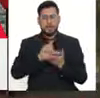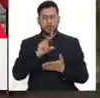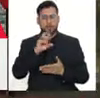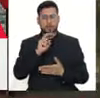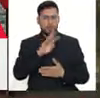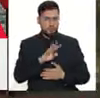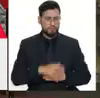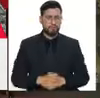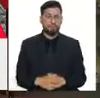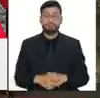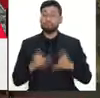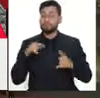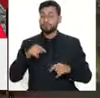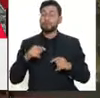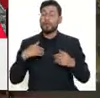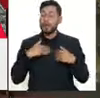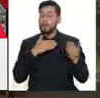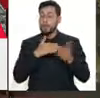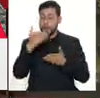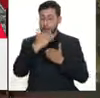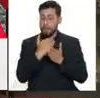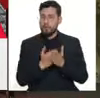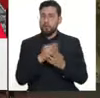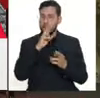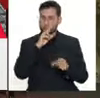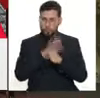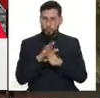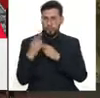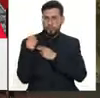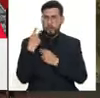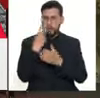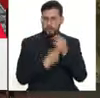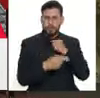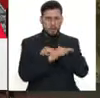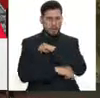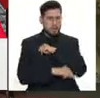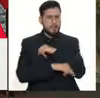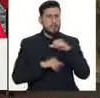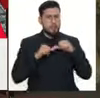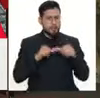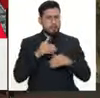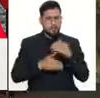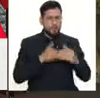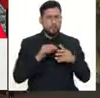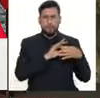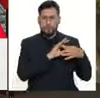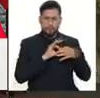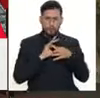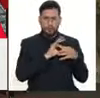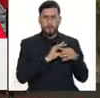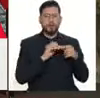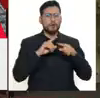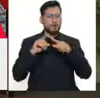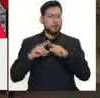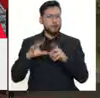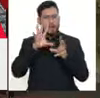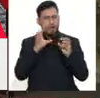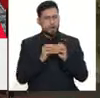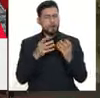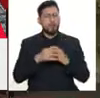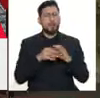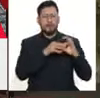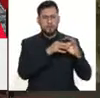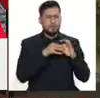2024. Estos instrumentos contienen compromisos binacionales para seguir avanzando conjuntamente en diversas áreas